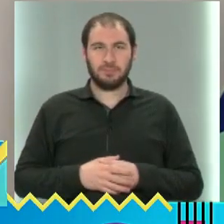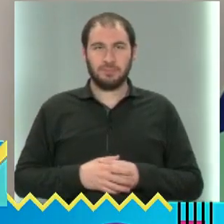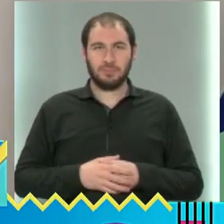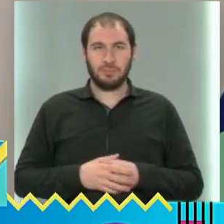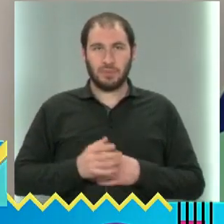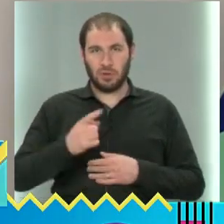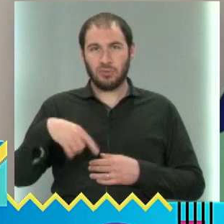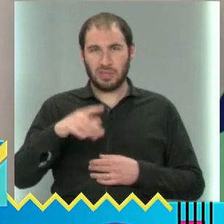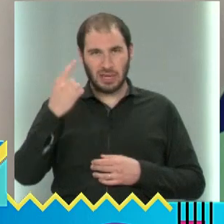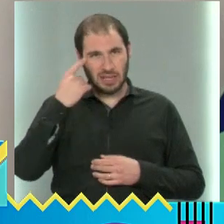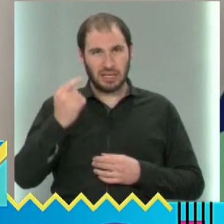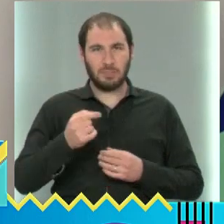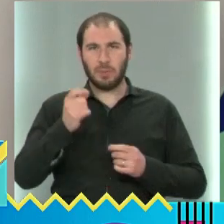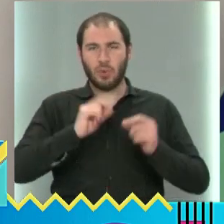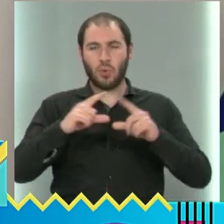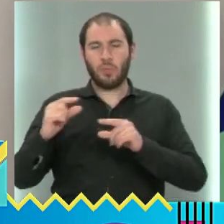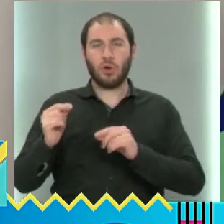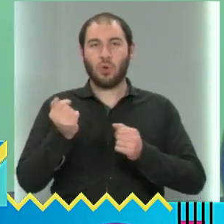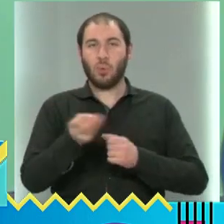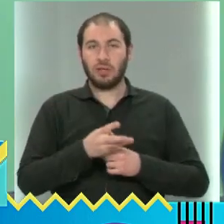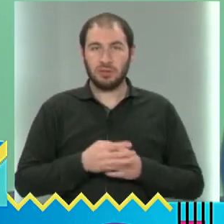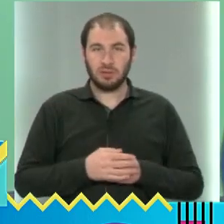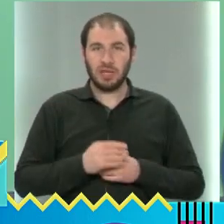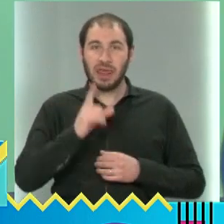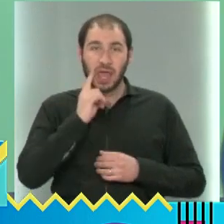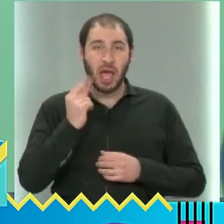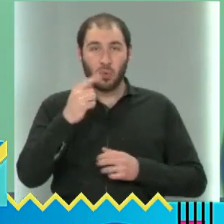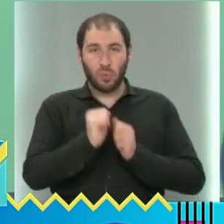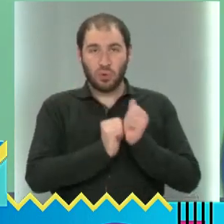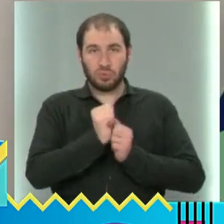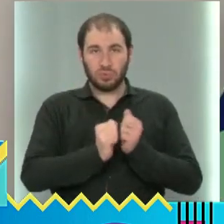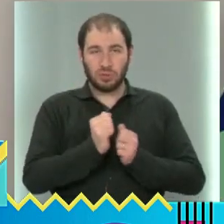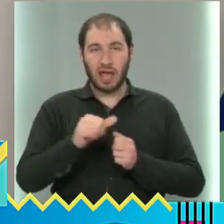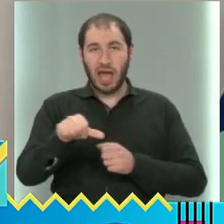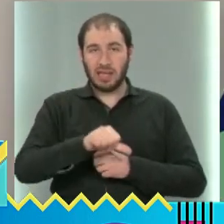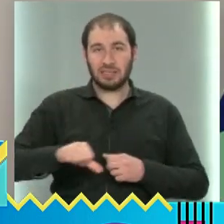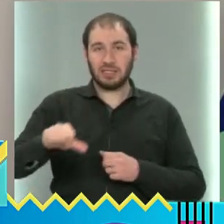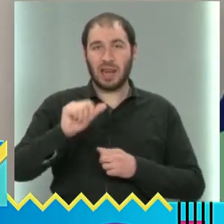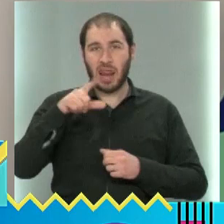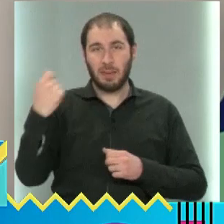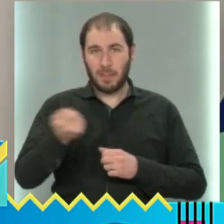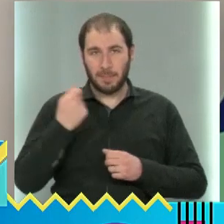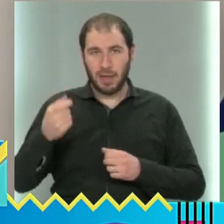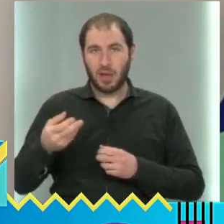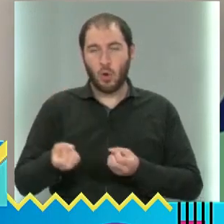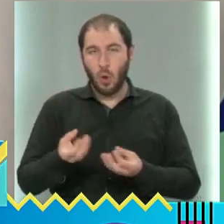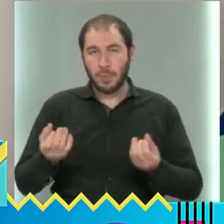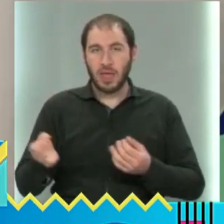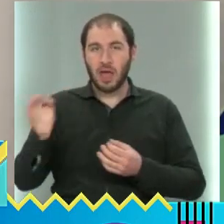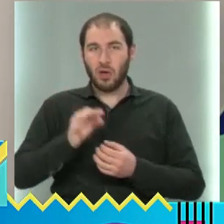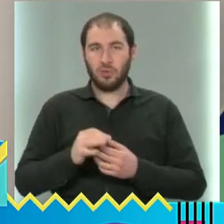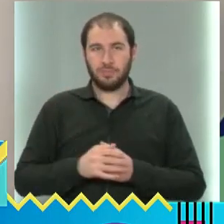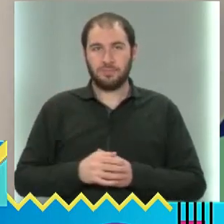Para que ustedes tengan idea de cifras solamente, en un día de producción de una aceitera de la Pampa Húmeda o del